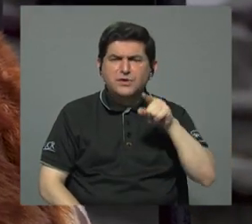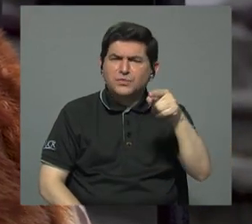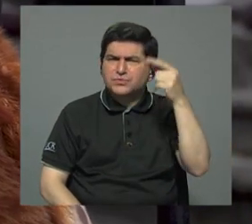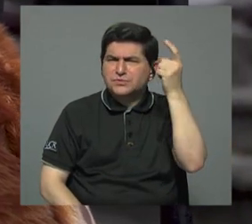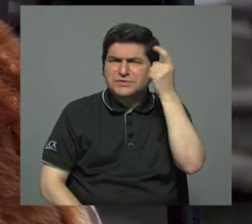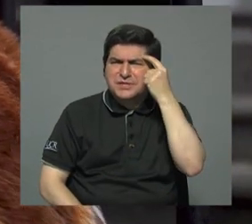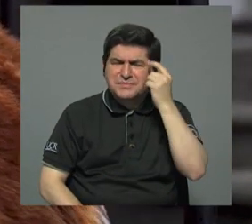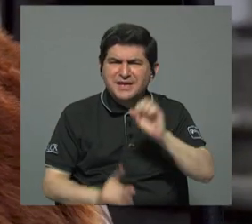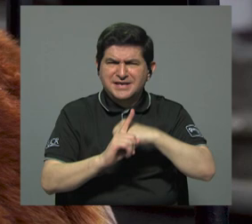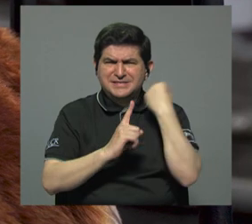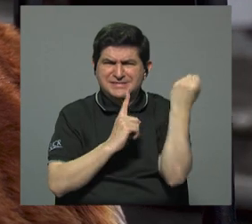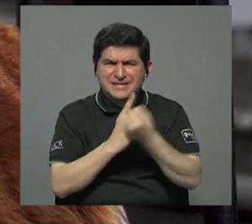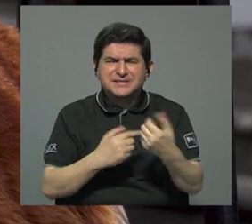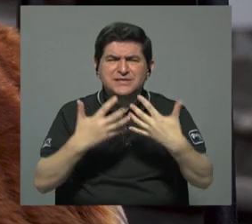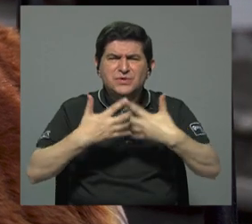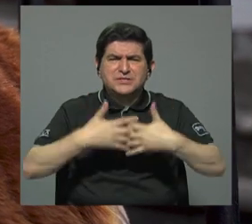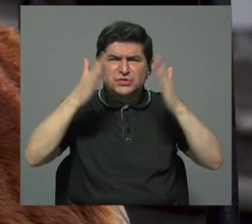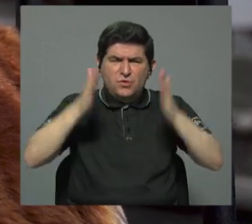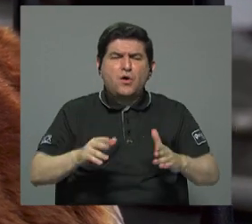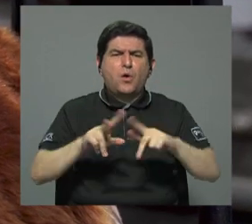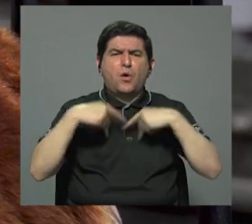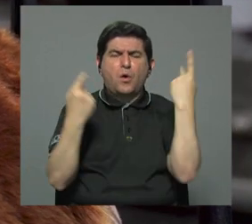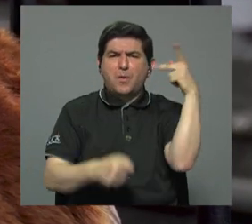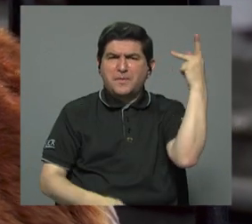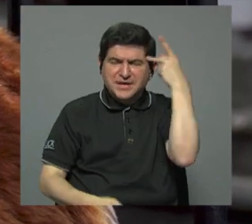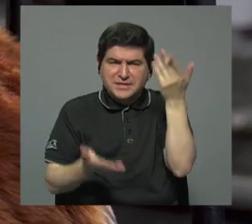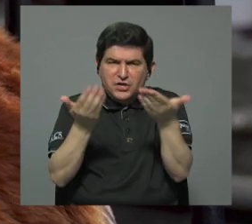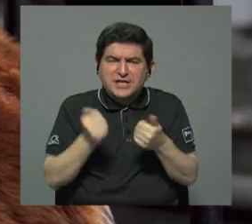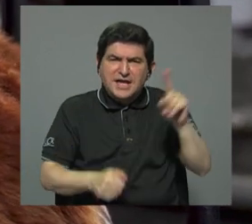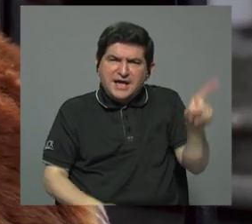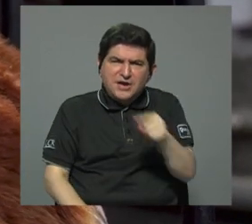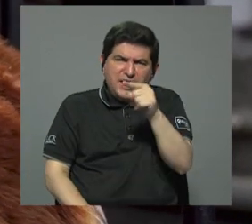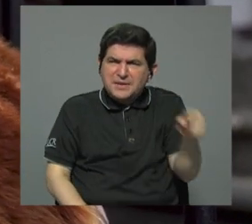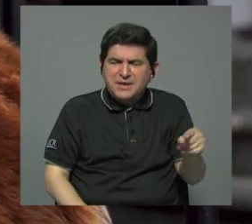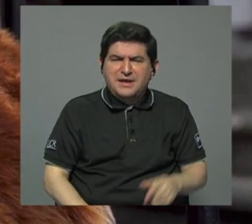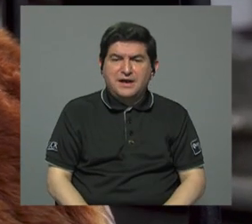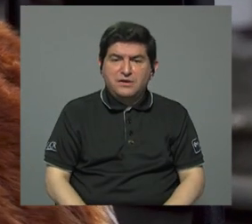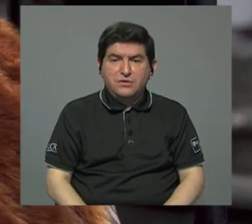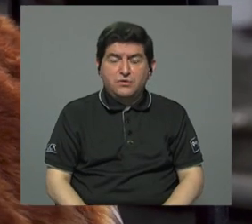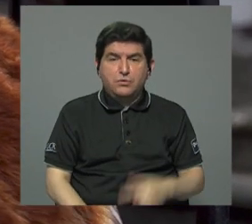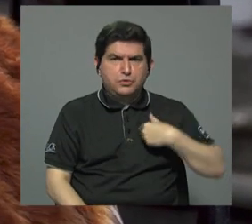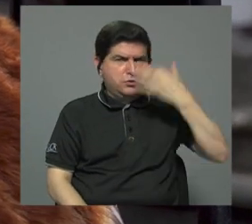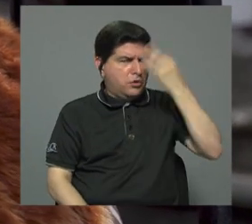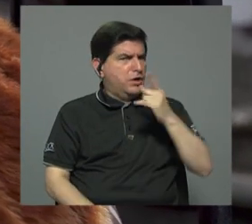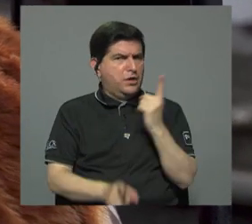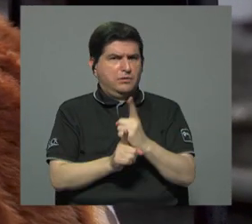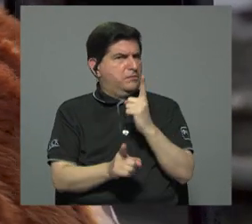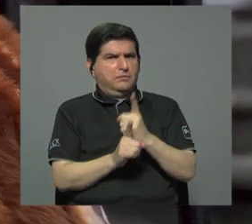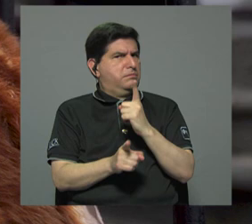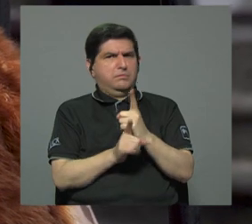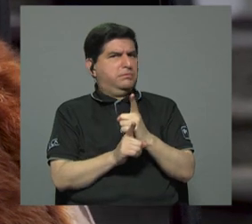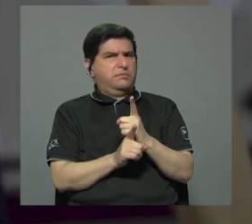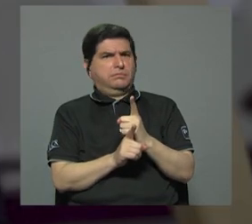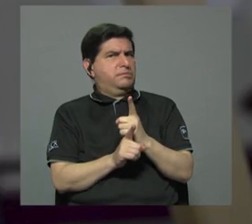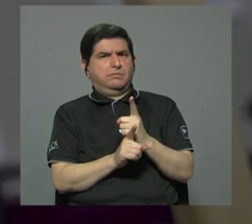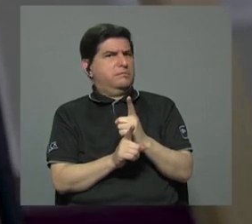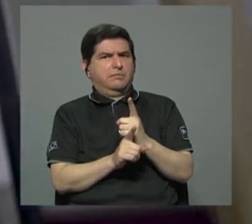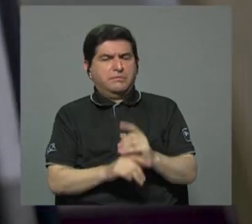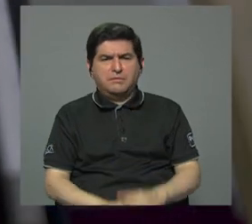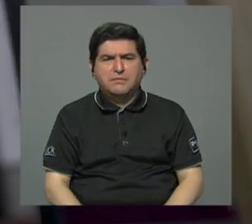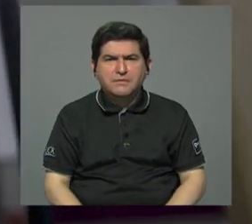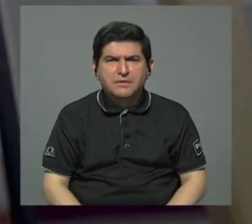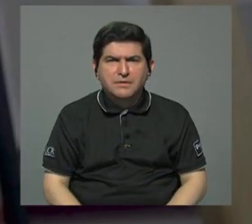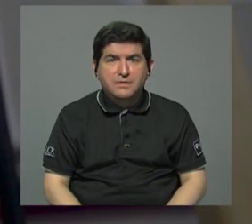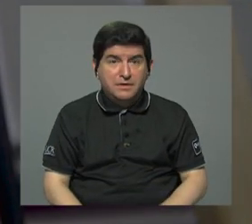digamos, en esta condición de que hay empresarios y partidos políticos que quieren eliminar esto? No sería conveniente, ¿verdad?